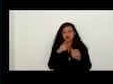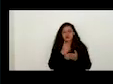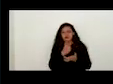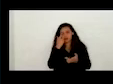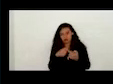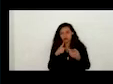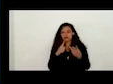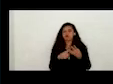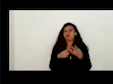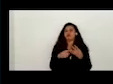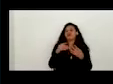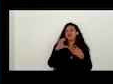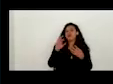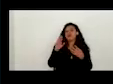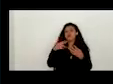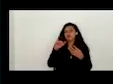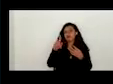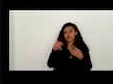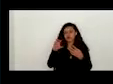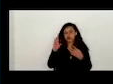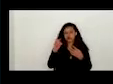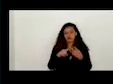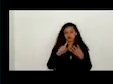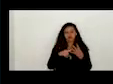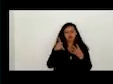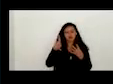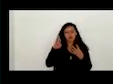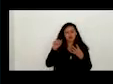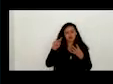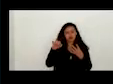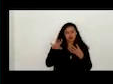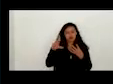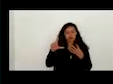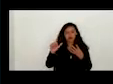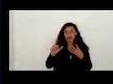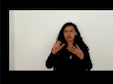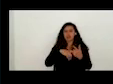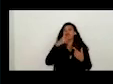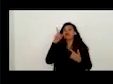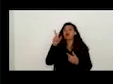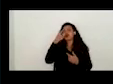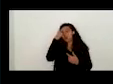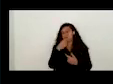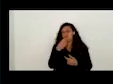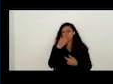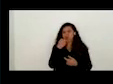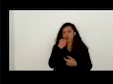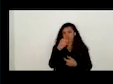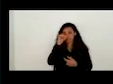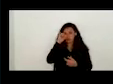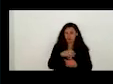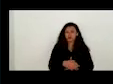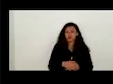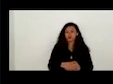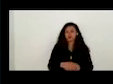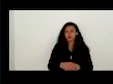contengan carbohidratos, proteínas y agua para una buena hidratación. En esos sentidos, ¿cómo